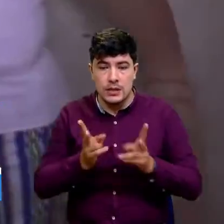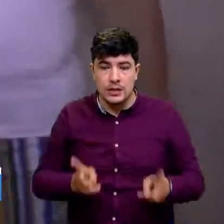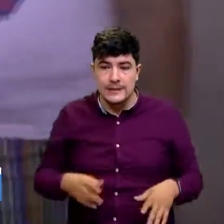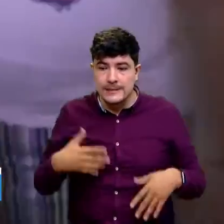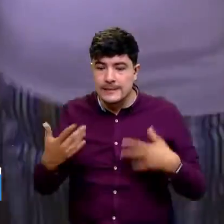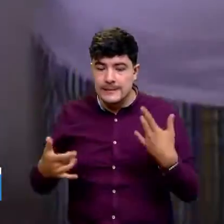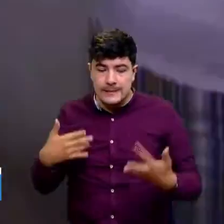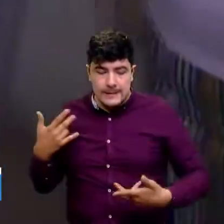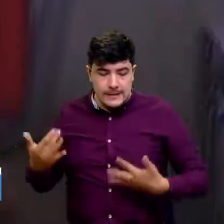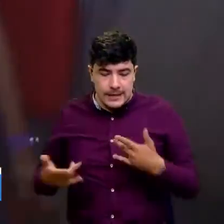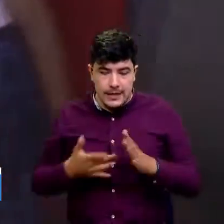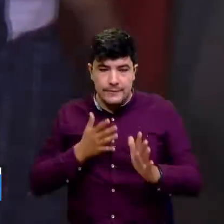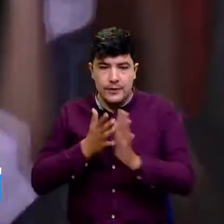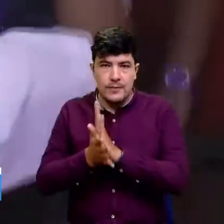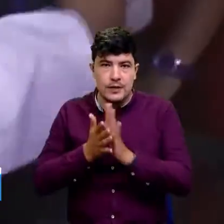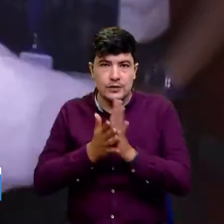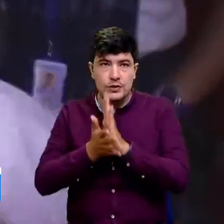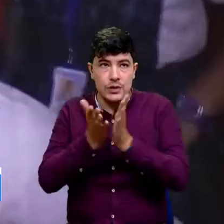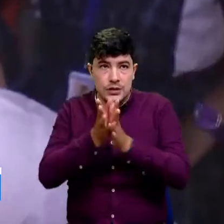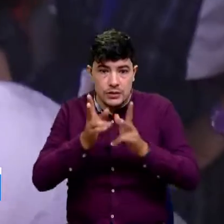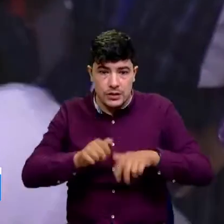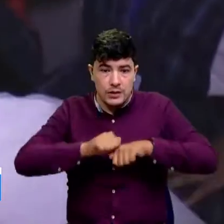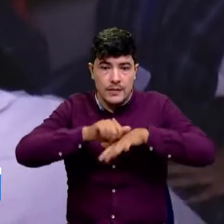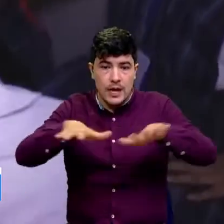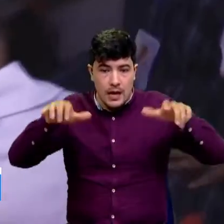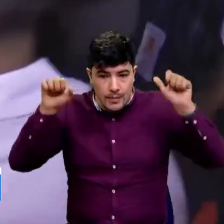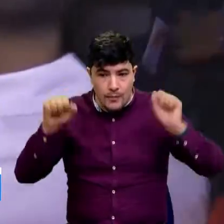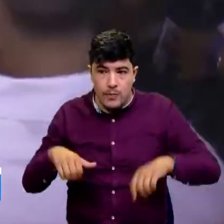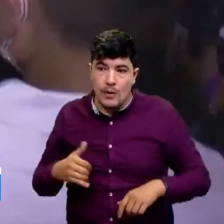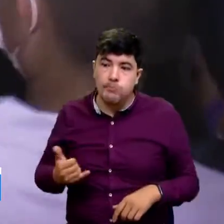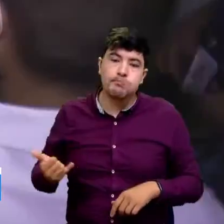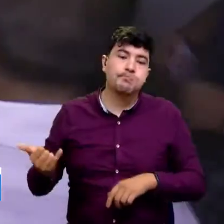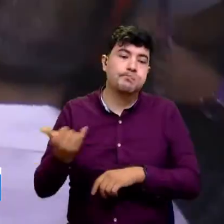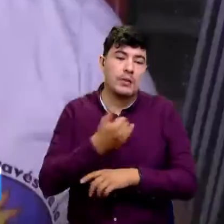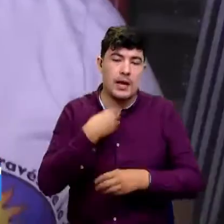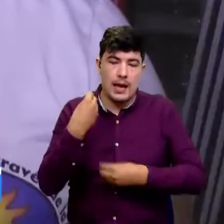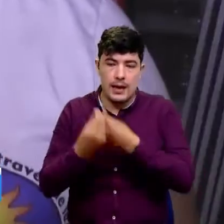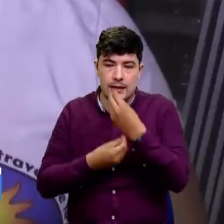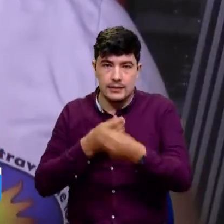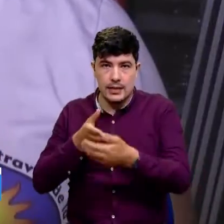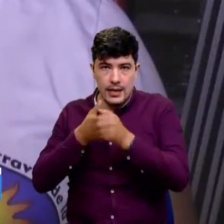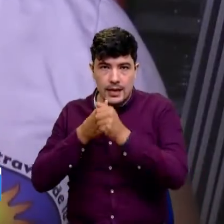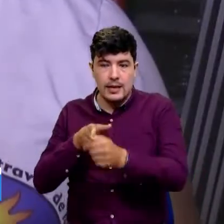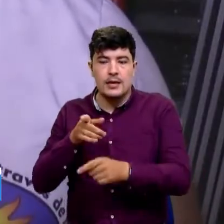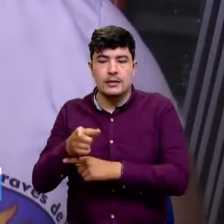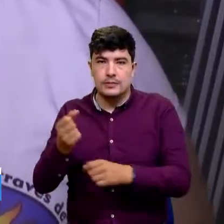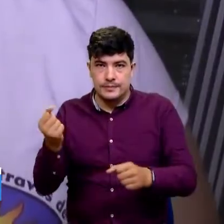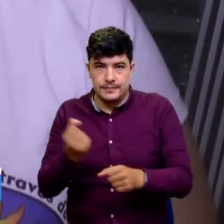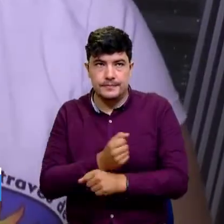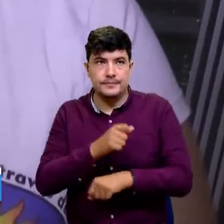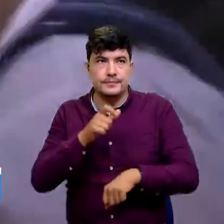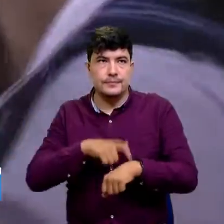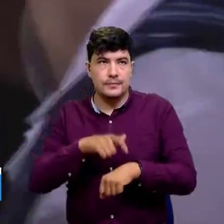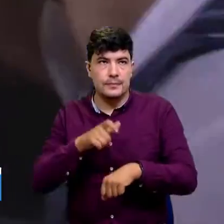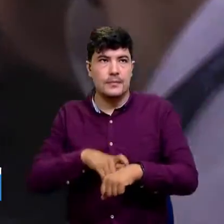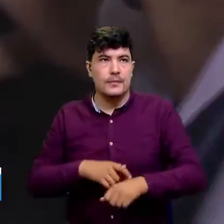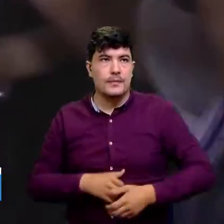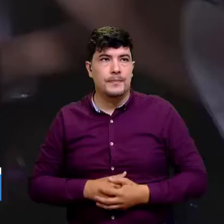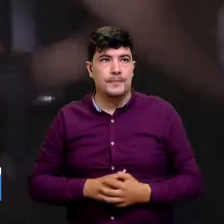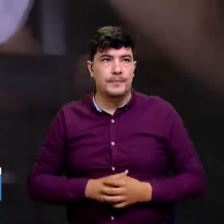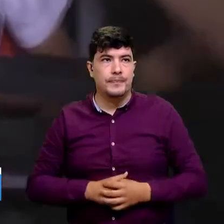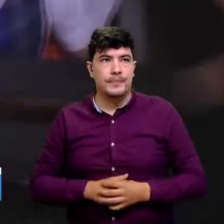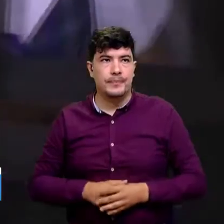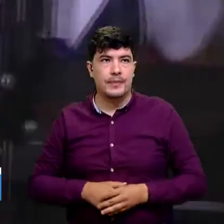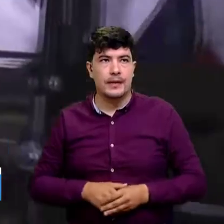que la información llegara a nuestros estudiantes para que ellos pudieran realizar las guías que se estaban trabajando en el tiempo de la pandemia aunque el